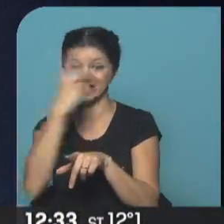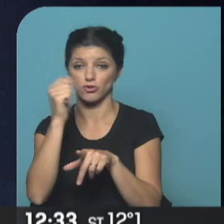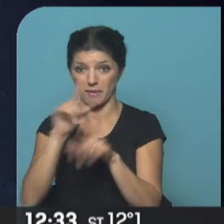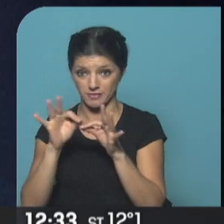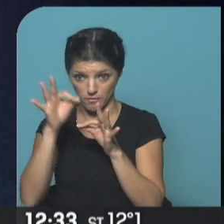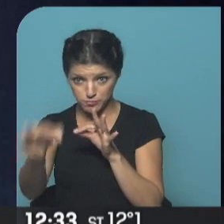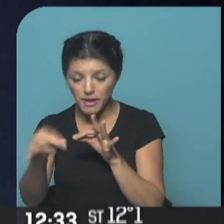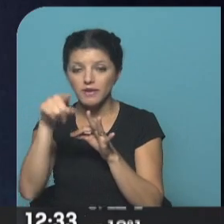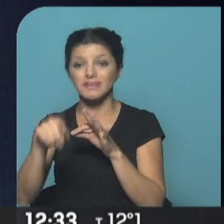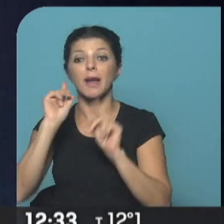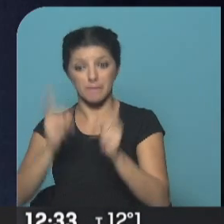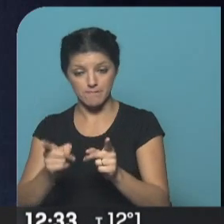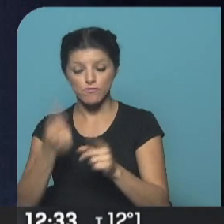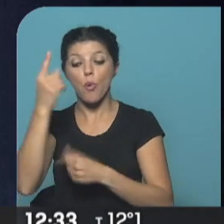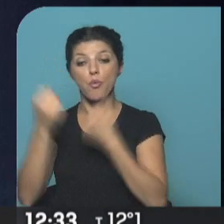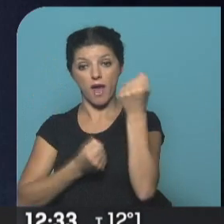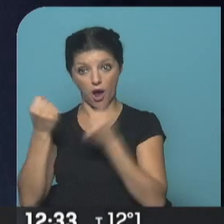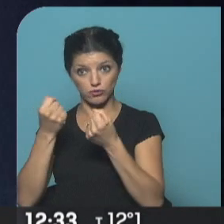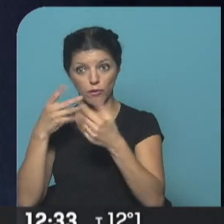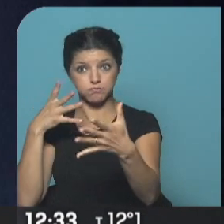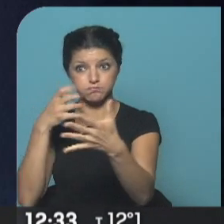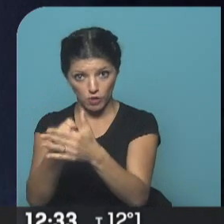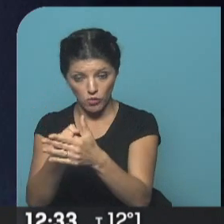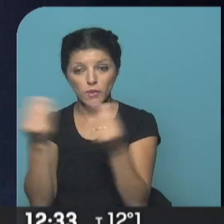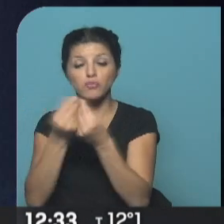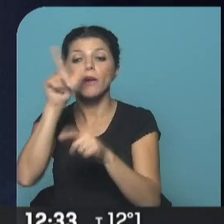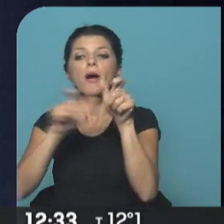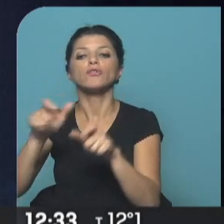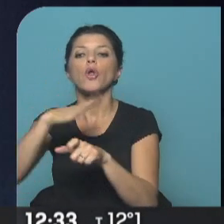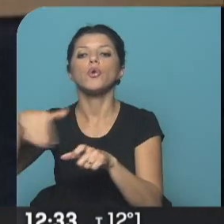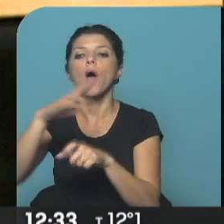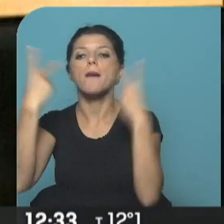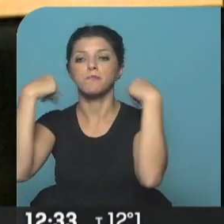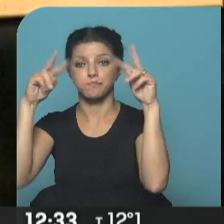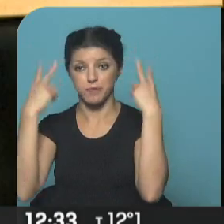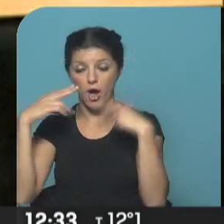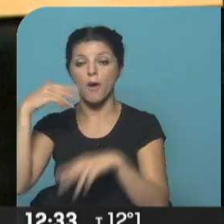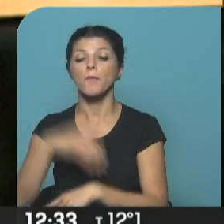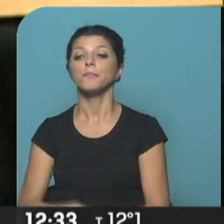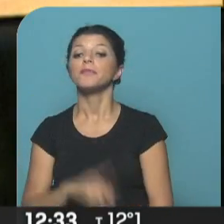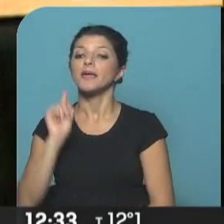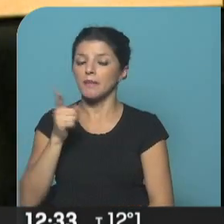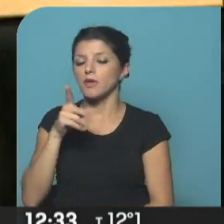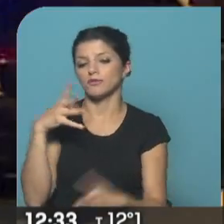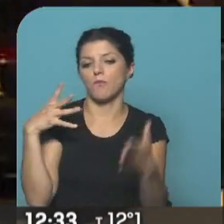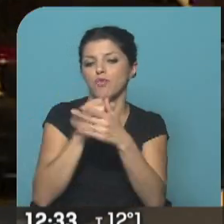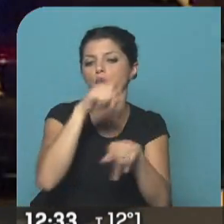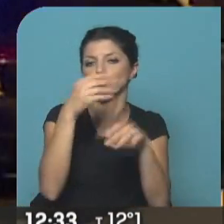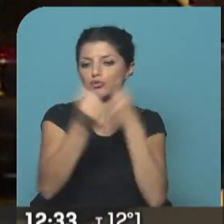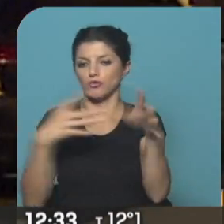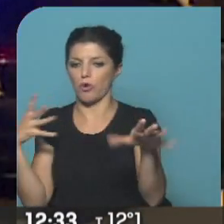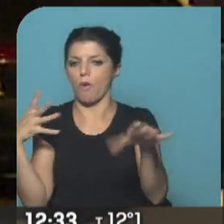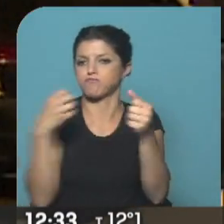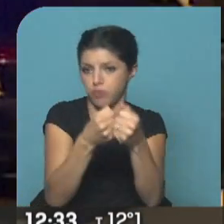el alerta. Un automóvil arremete contra la multitud en el paseo marítimo. Finalmente, impacta contra un vehículo de los